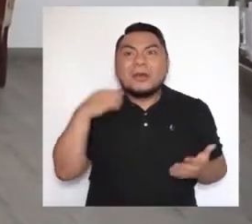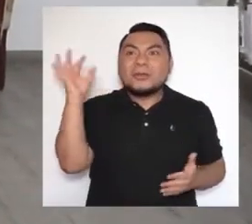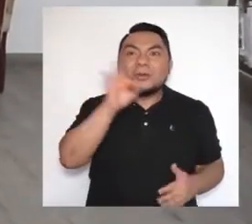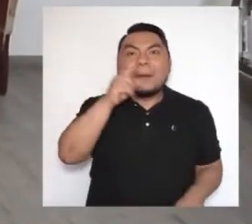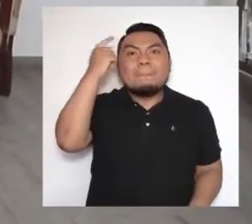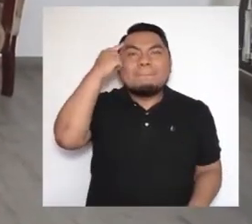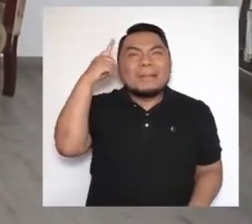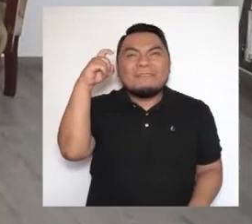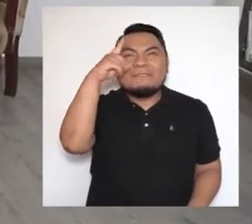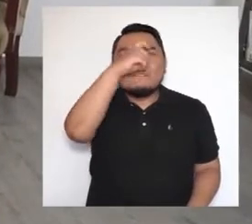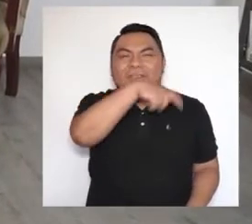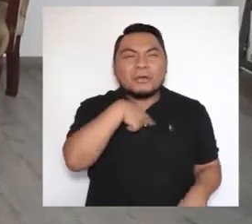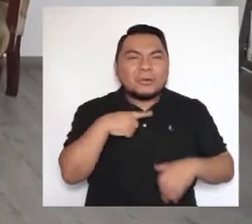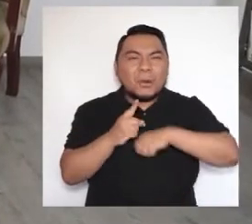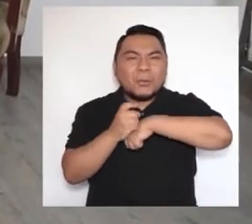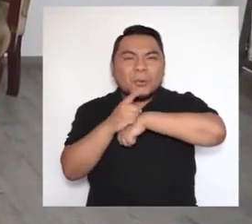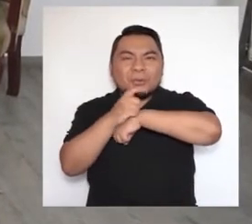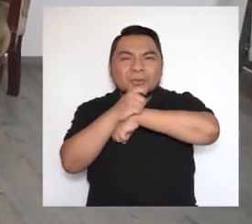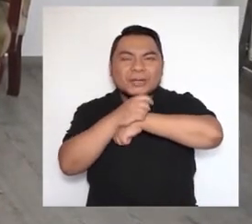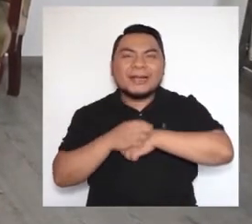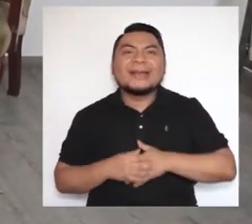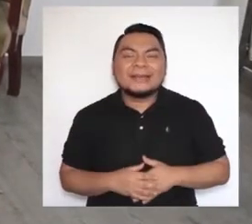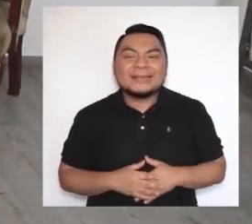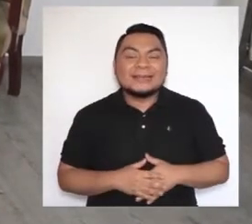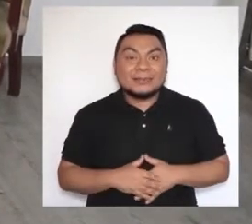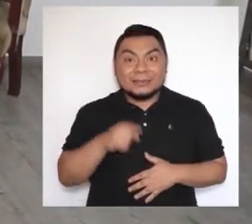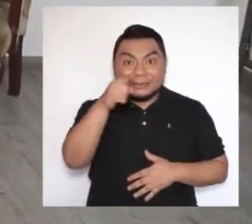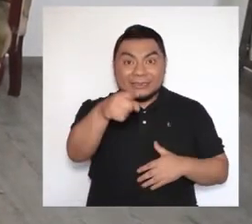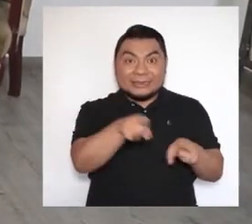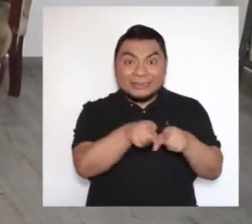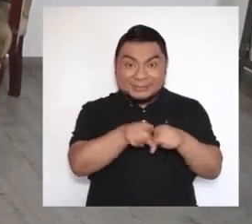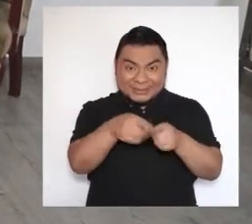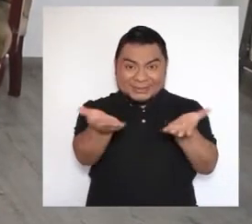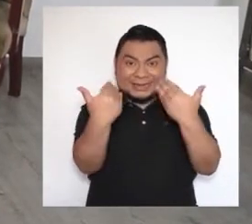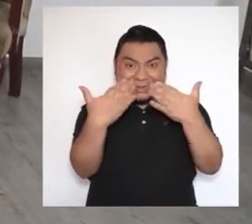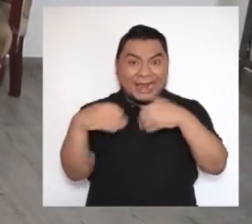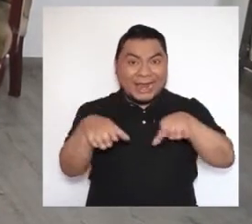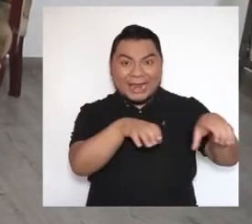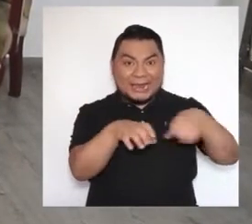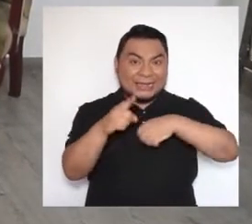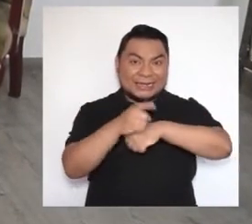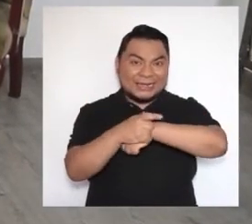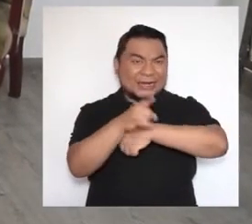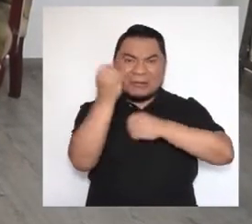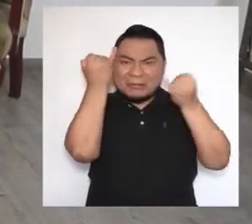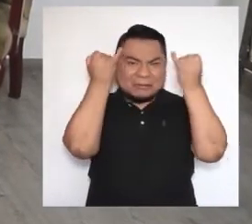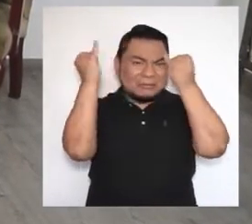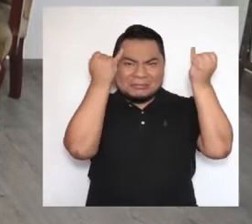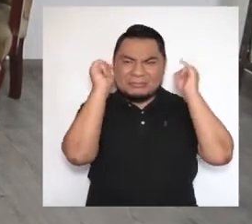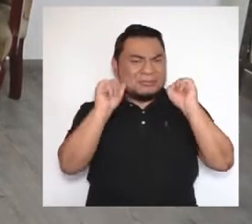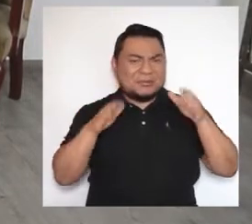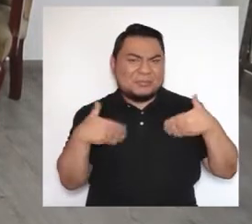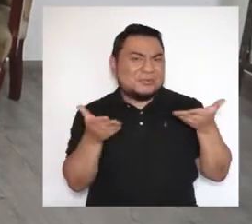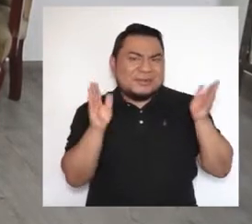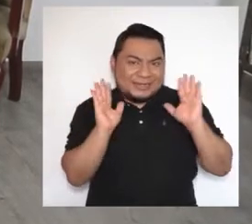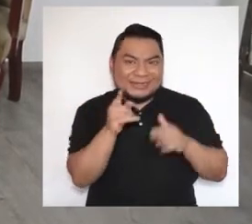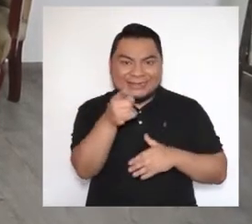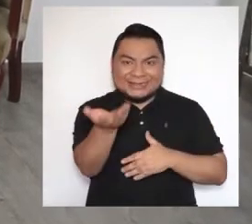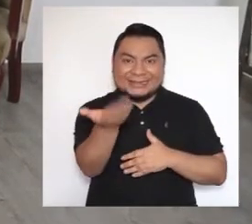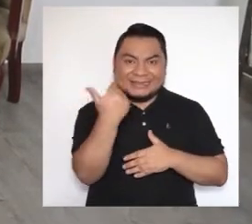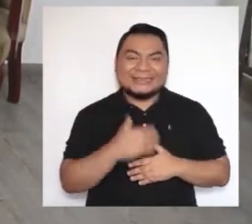¡Nunca pensé que fuera tan difícil ser una oruga! ¡Ustedes también háganlo! ¡Como quieran o como